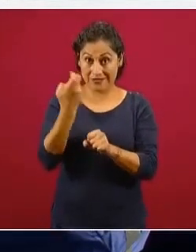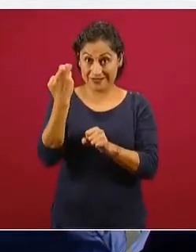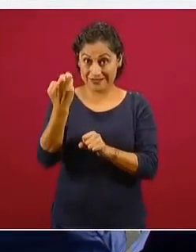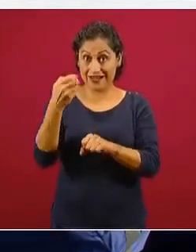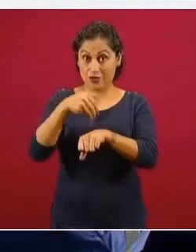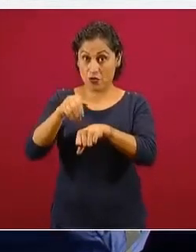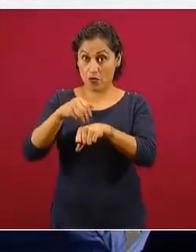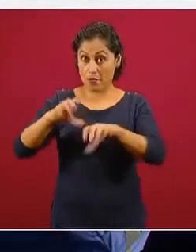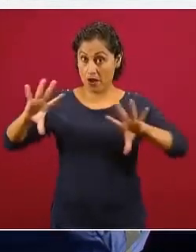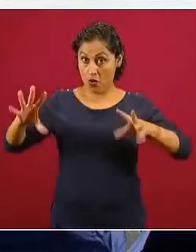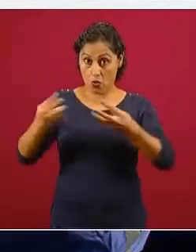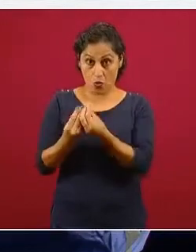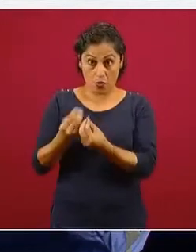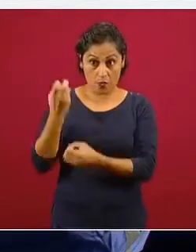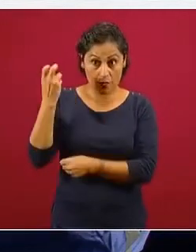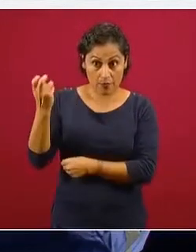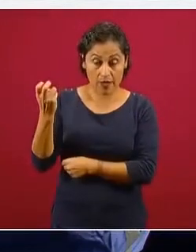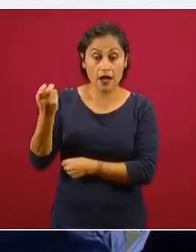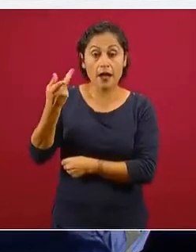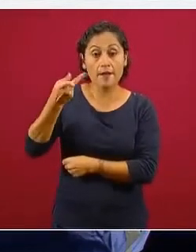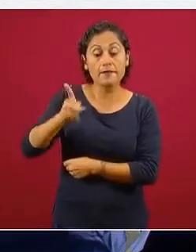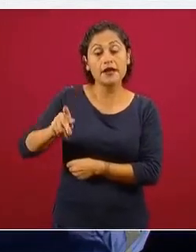de laboratorio,